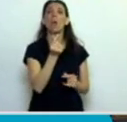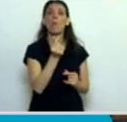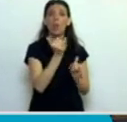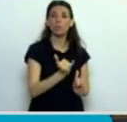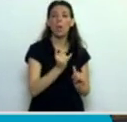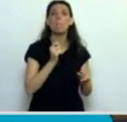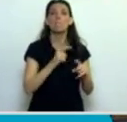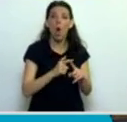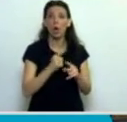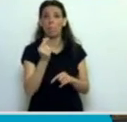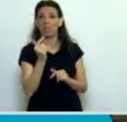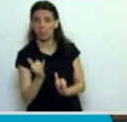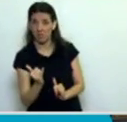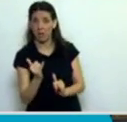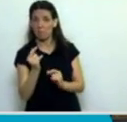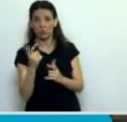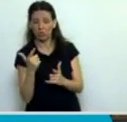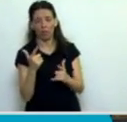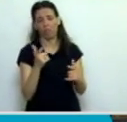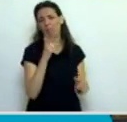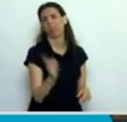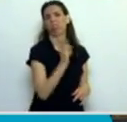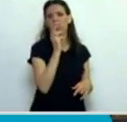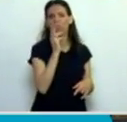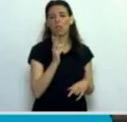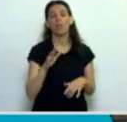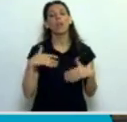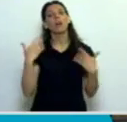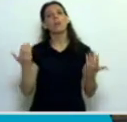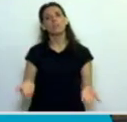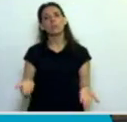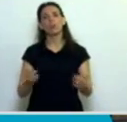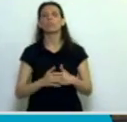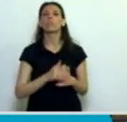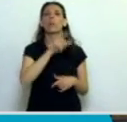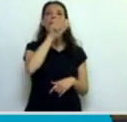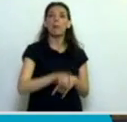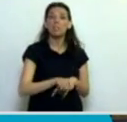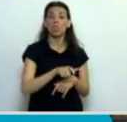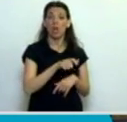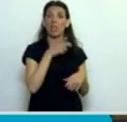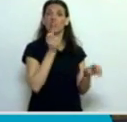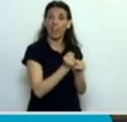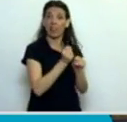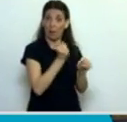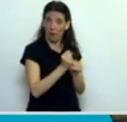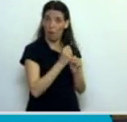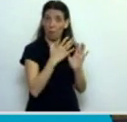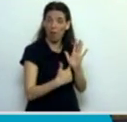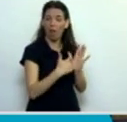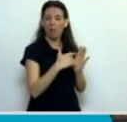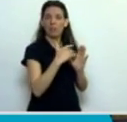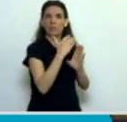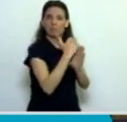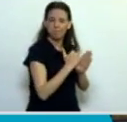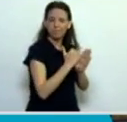capital que tenía. No está de más decir que los trabajadores activos se encontraban por entonces con los